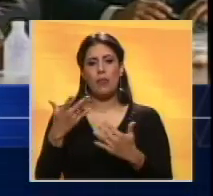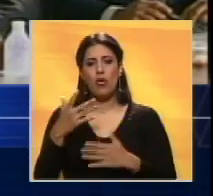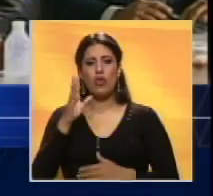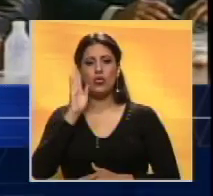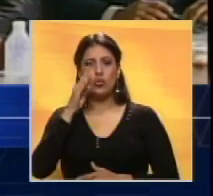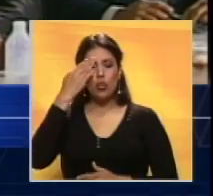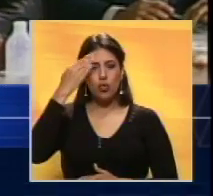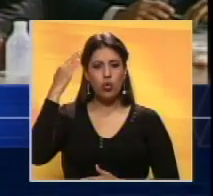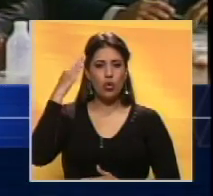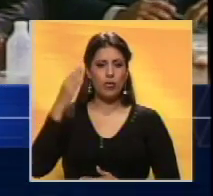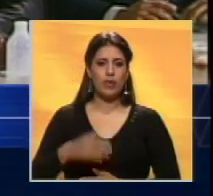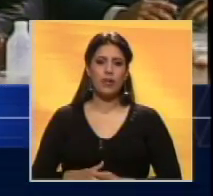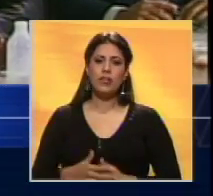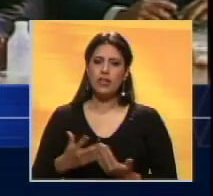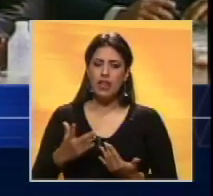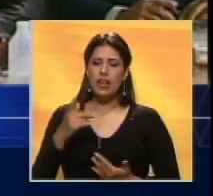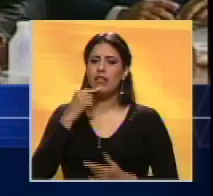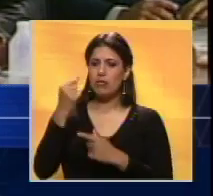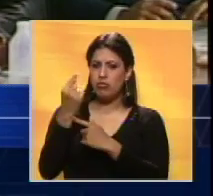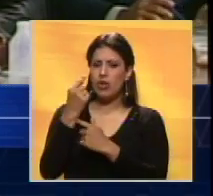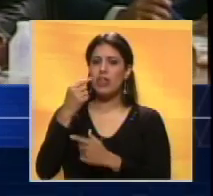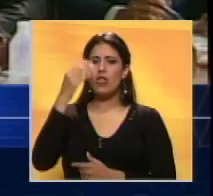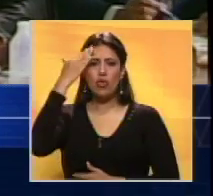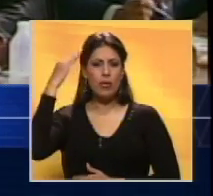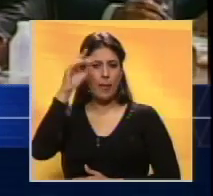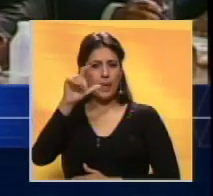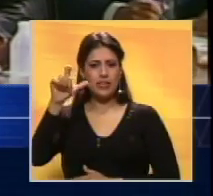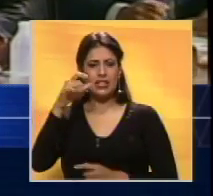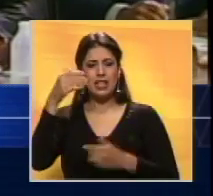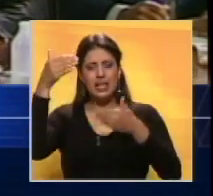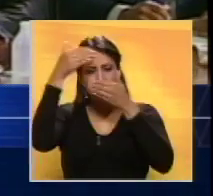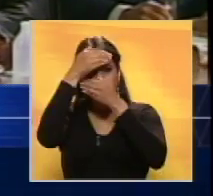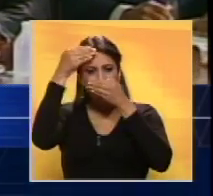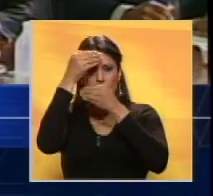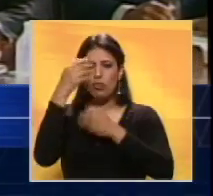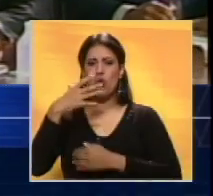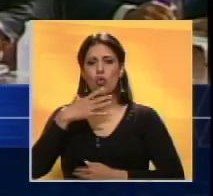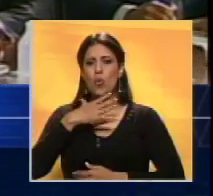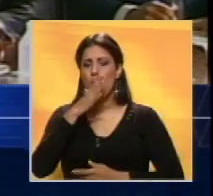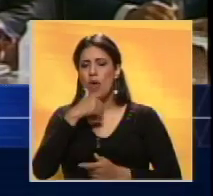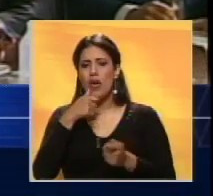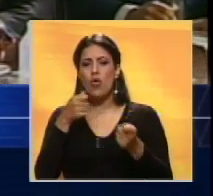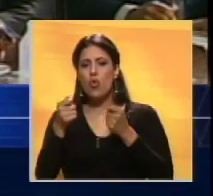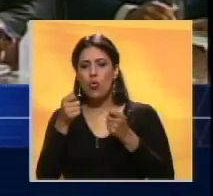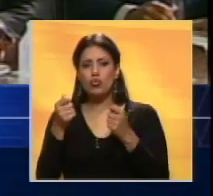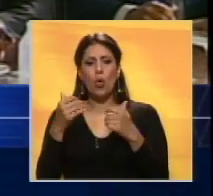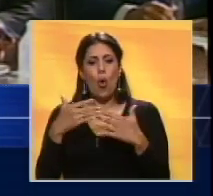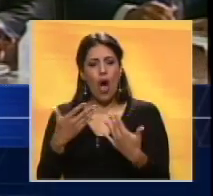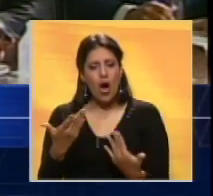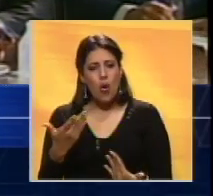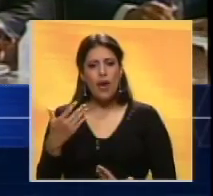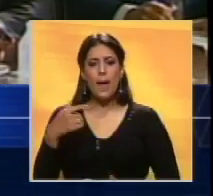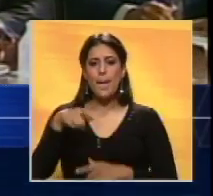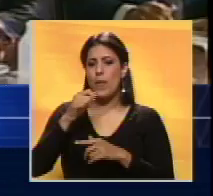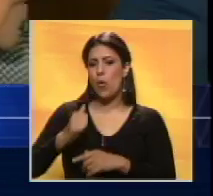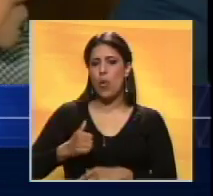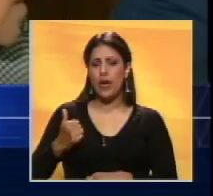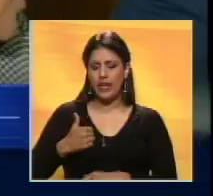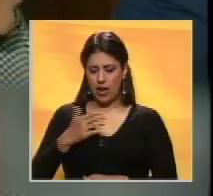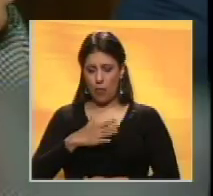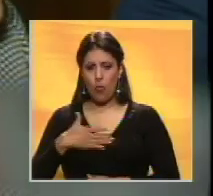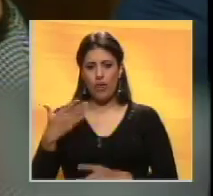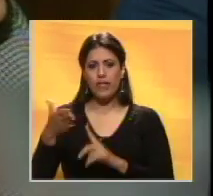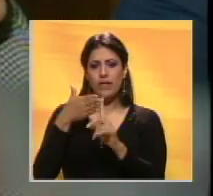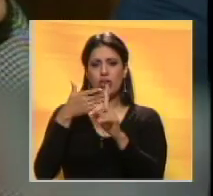el fascismo. Y él manda a decir eso, es el fascismo, pues el terrorismo no mide y cualquiera puede ser